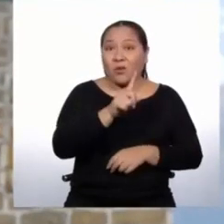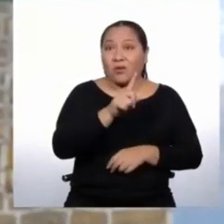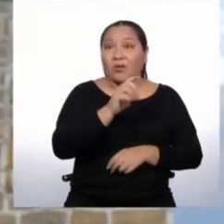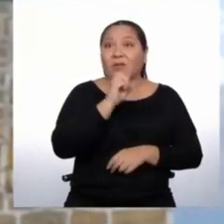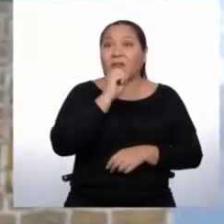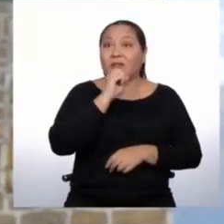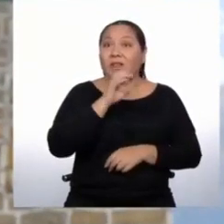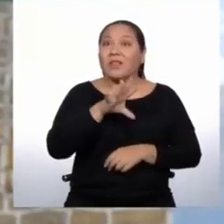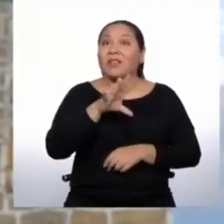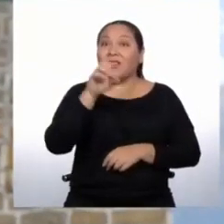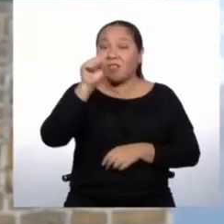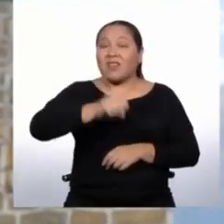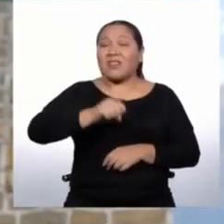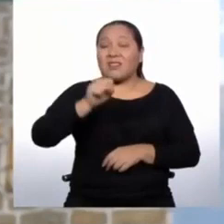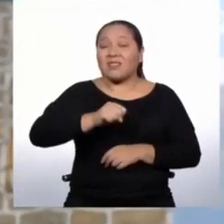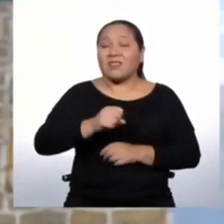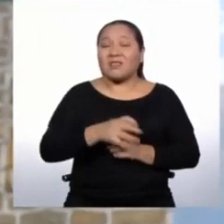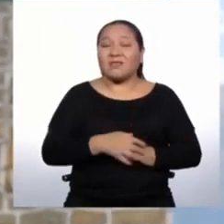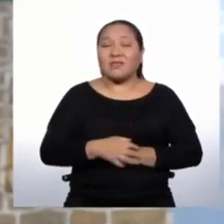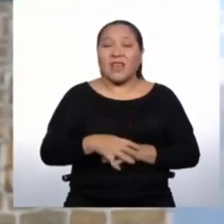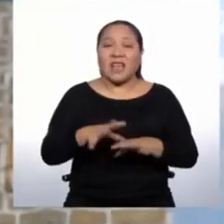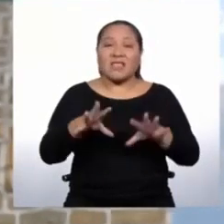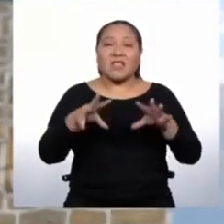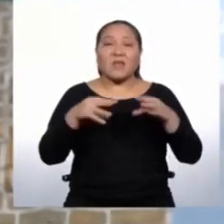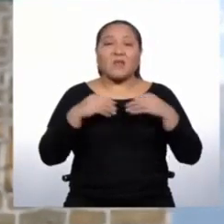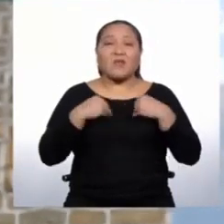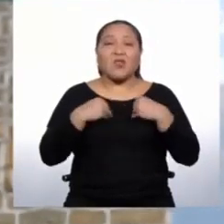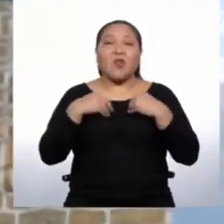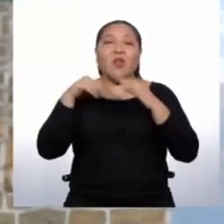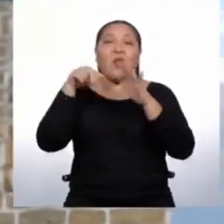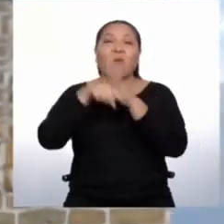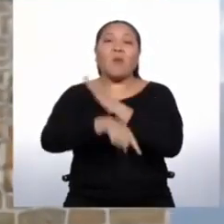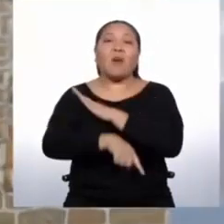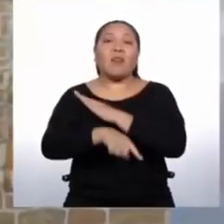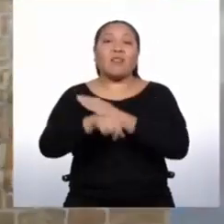la sentencia.